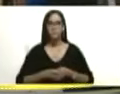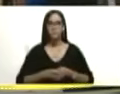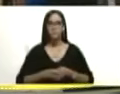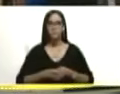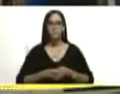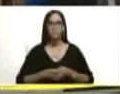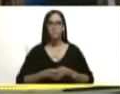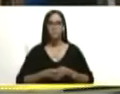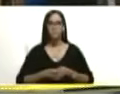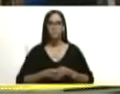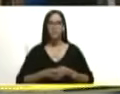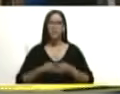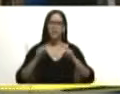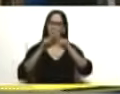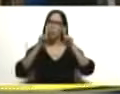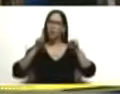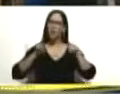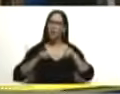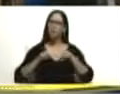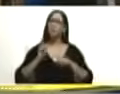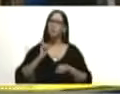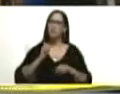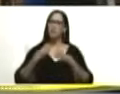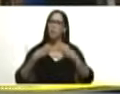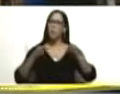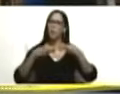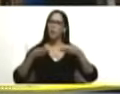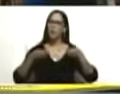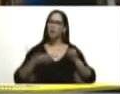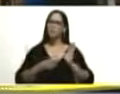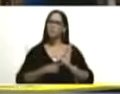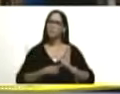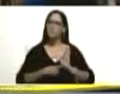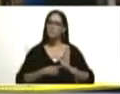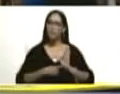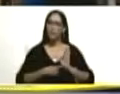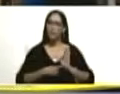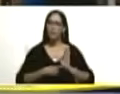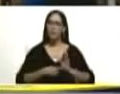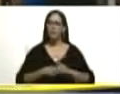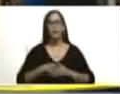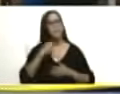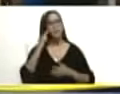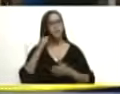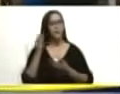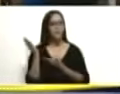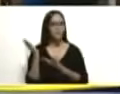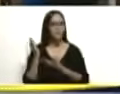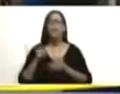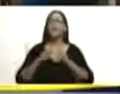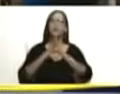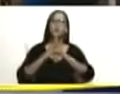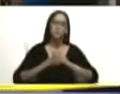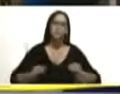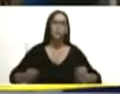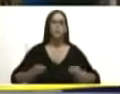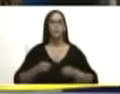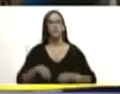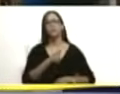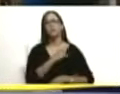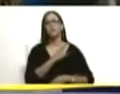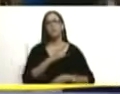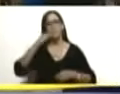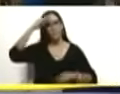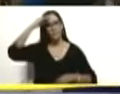Este cuadrito deberíamos publicarlo, Alfred Nazaret. Ah, padrino. En todas las academias,